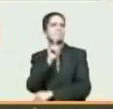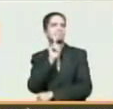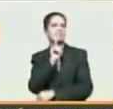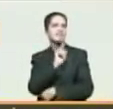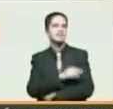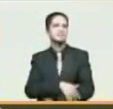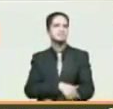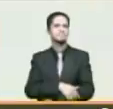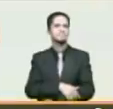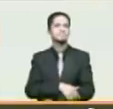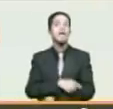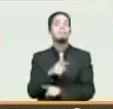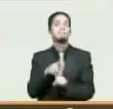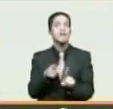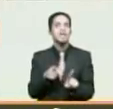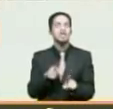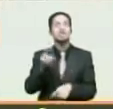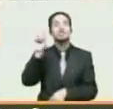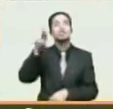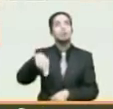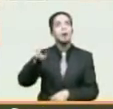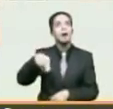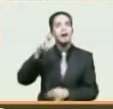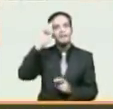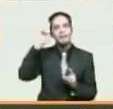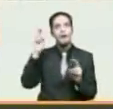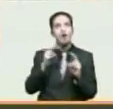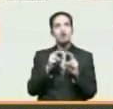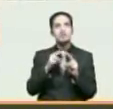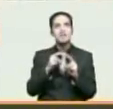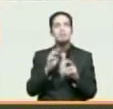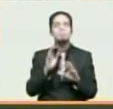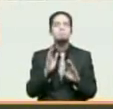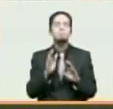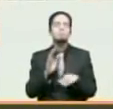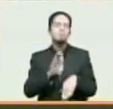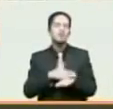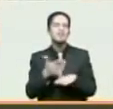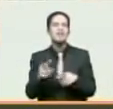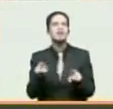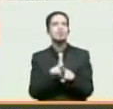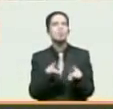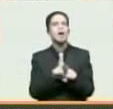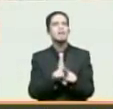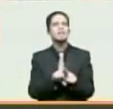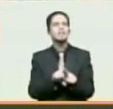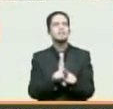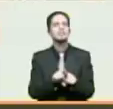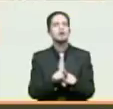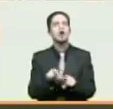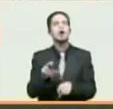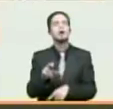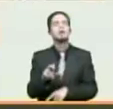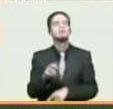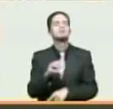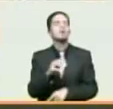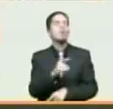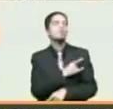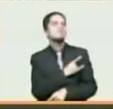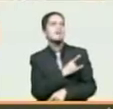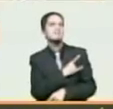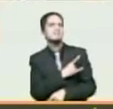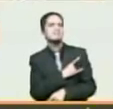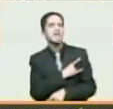Pero jamás nos van a reconocer. Porque para ellos es la cosa como la Universidad Central, que el voto de un profesor vale, creo que el voto de 40 alumnos es la